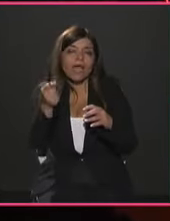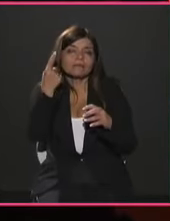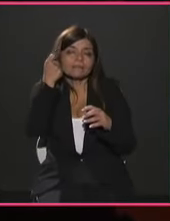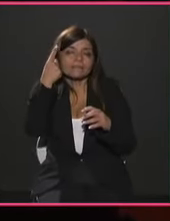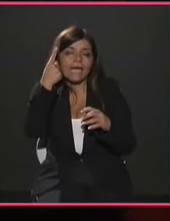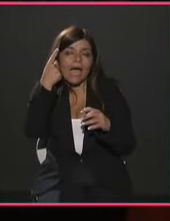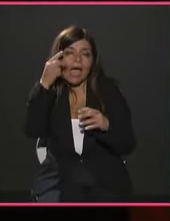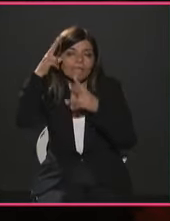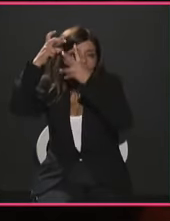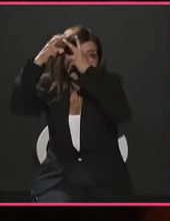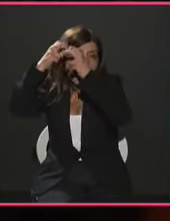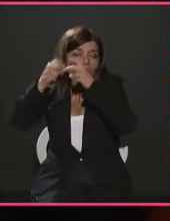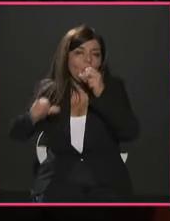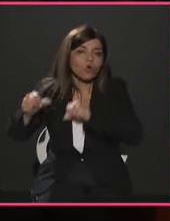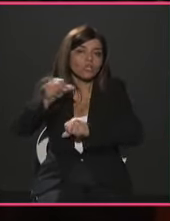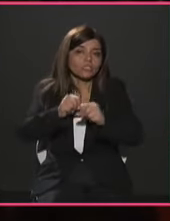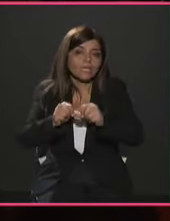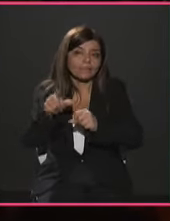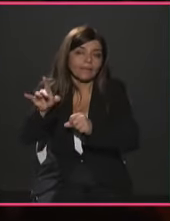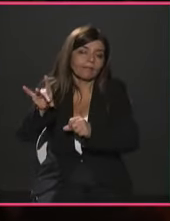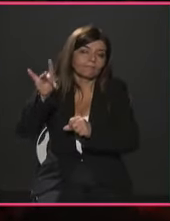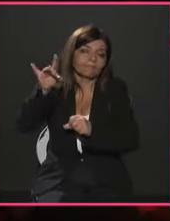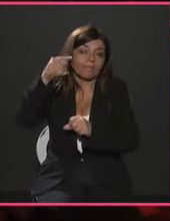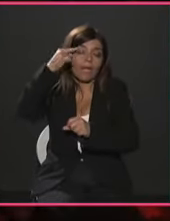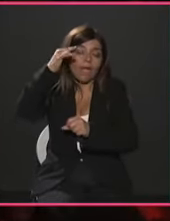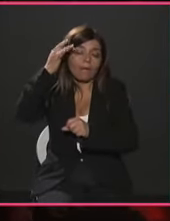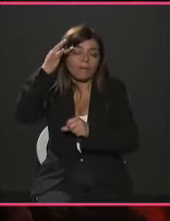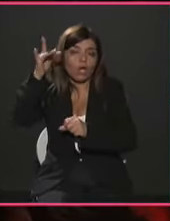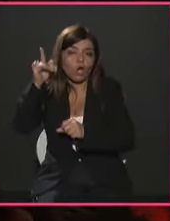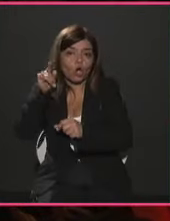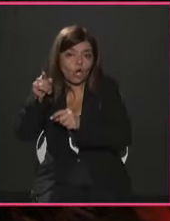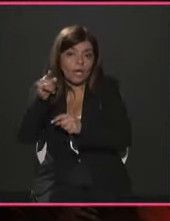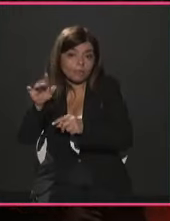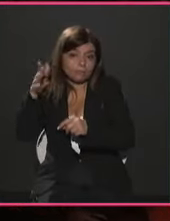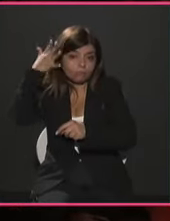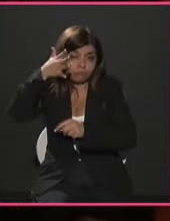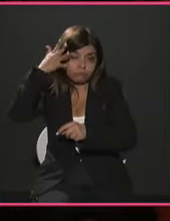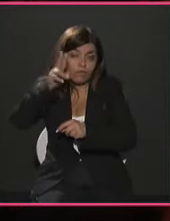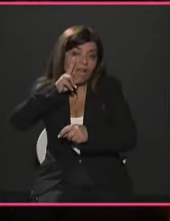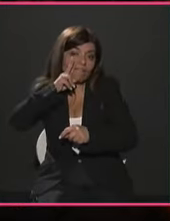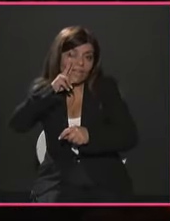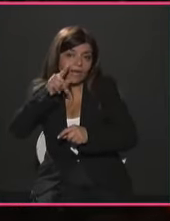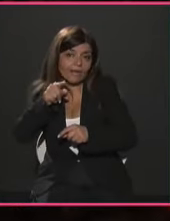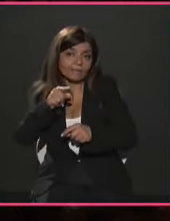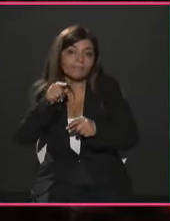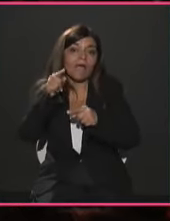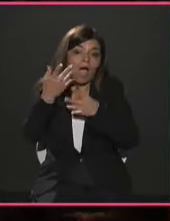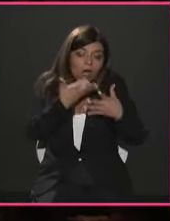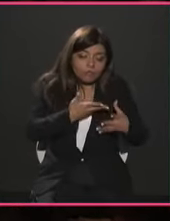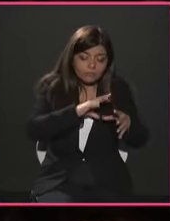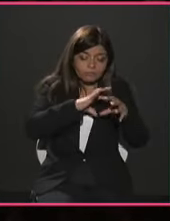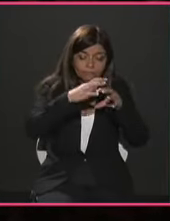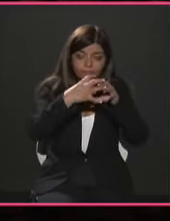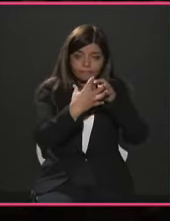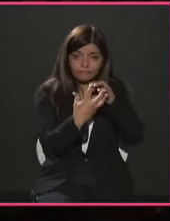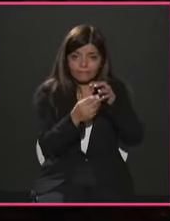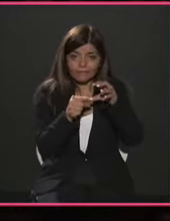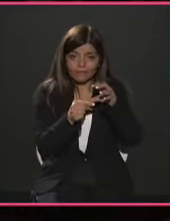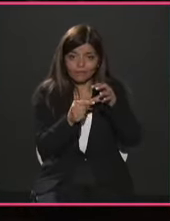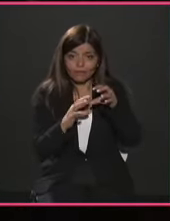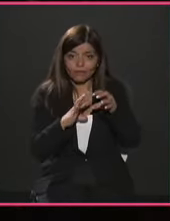neurociencia uno de los mejores vayan ahí si es que pueden sin embargo las